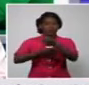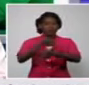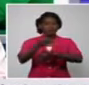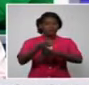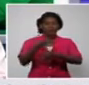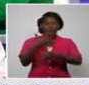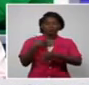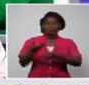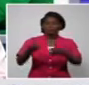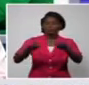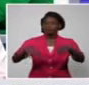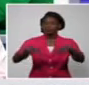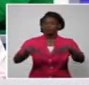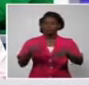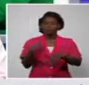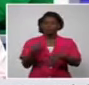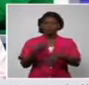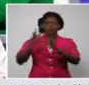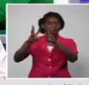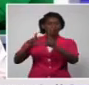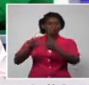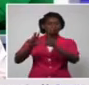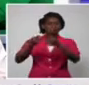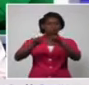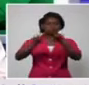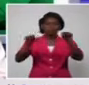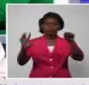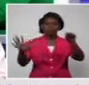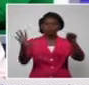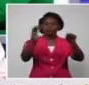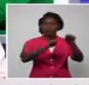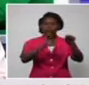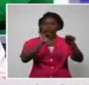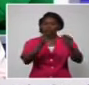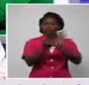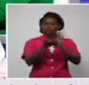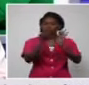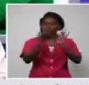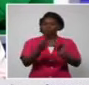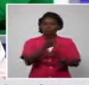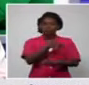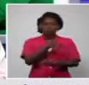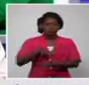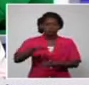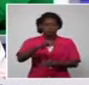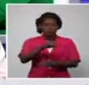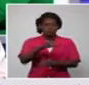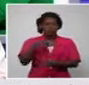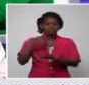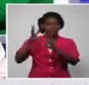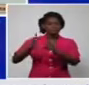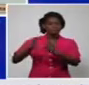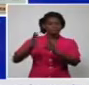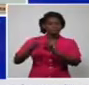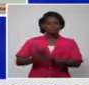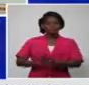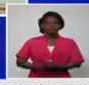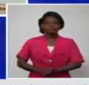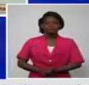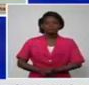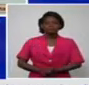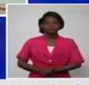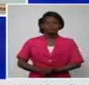la tasa de incidencia de casos confirmados por 100.000 habitantes, pues los 6